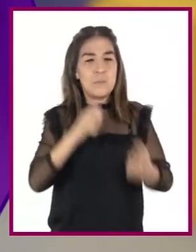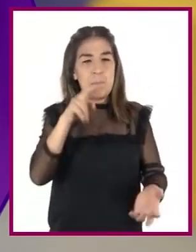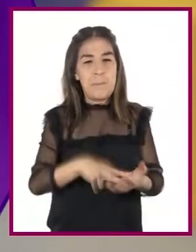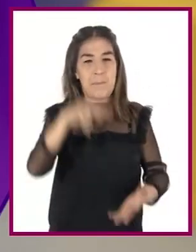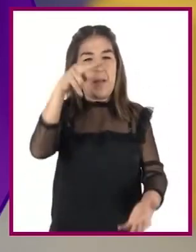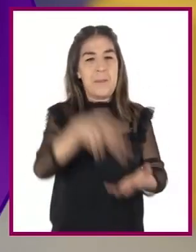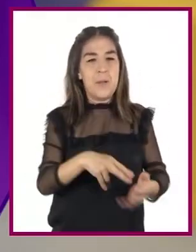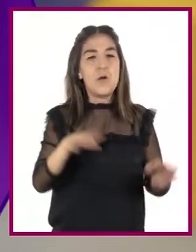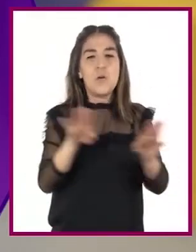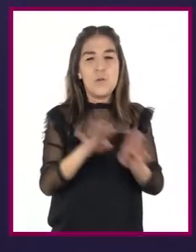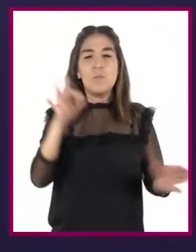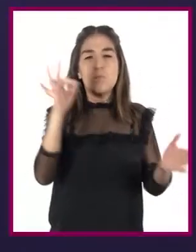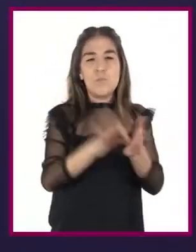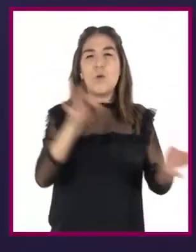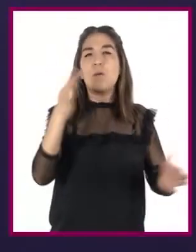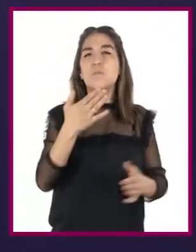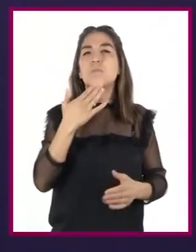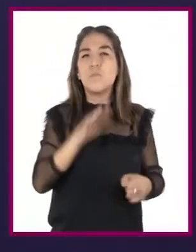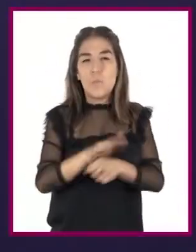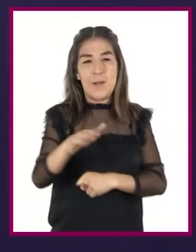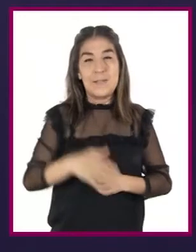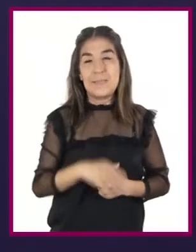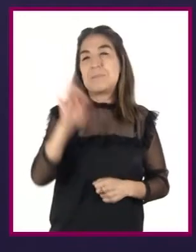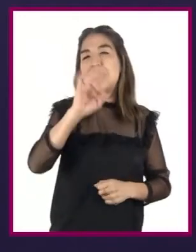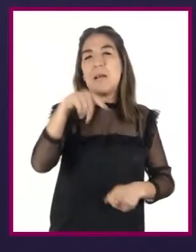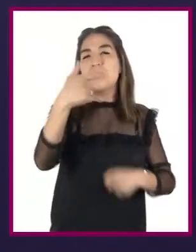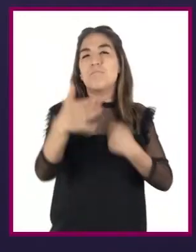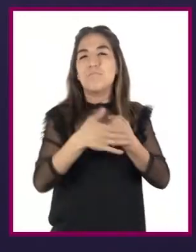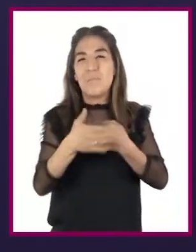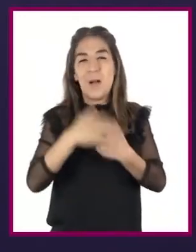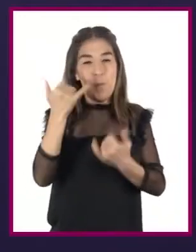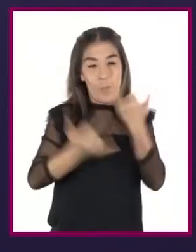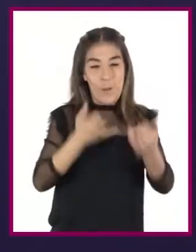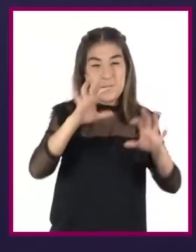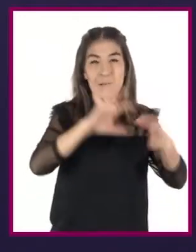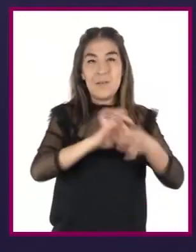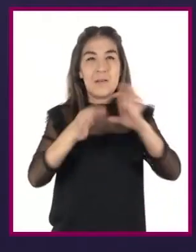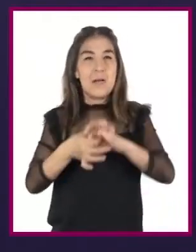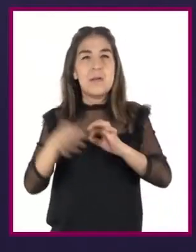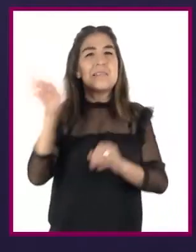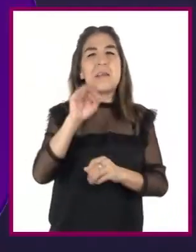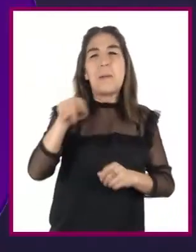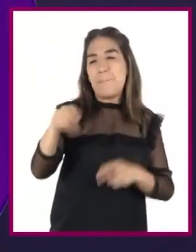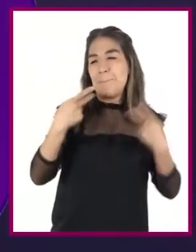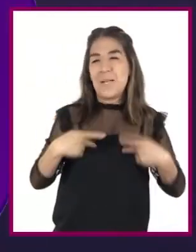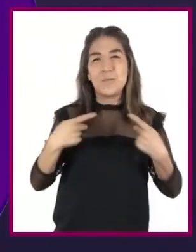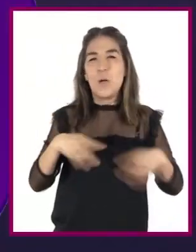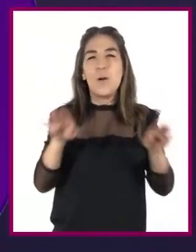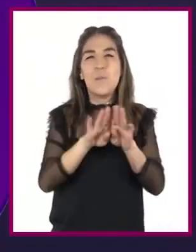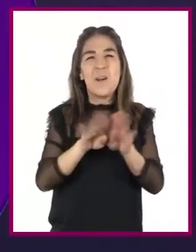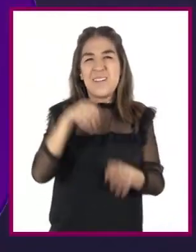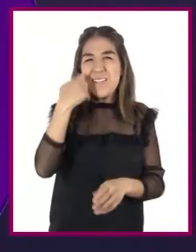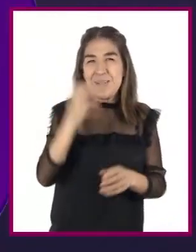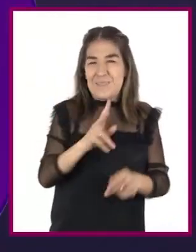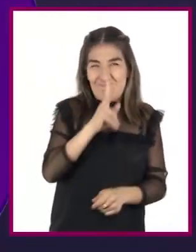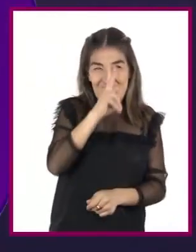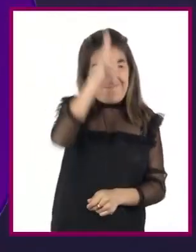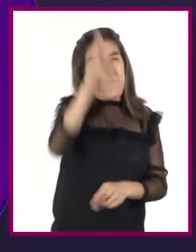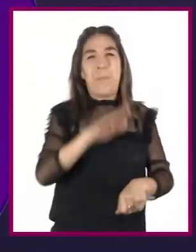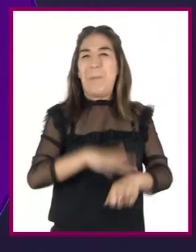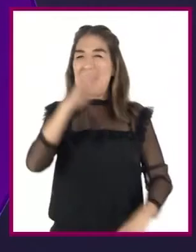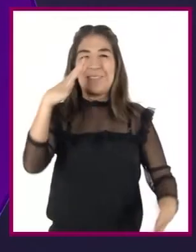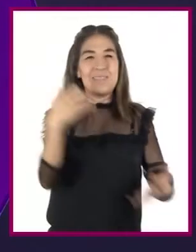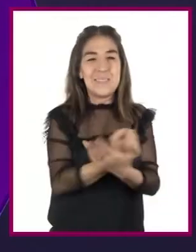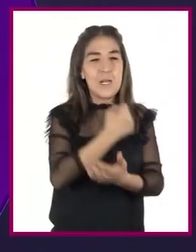salto? Si en los próximos Juegos Olímpicos un atleta desea romper el récord mundial, ¿es posible agrupar el dato con